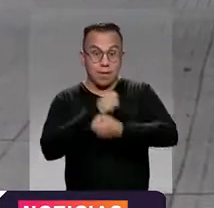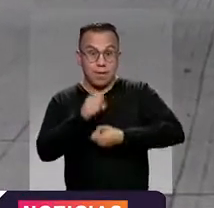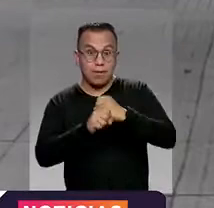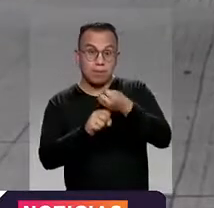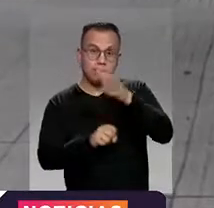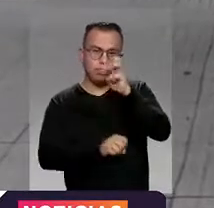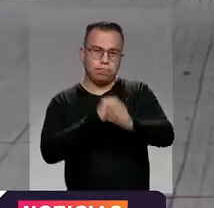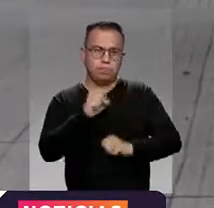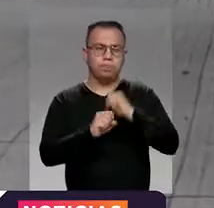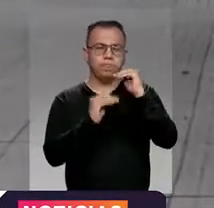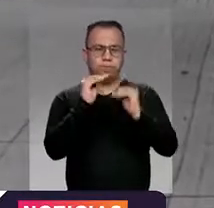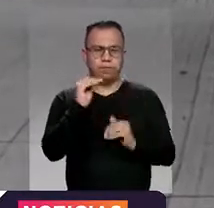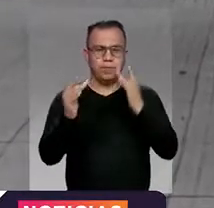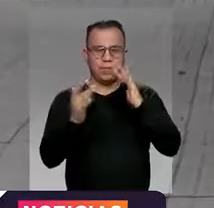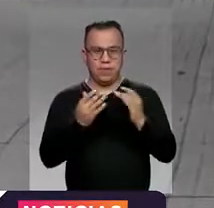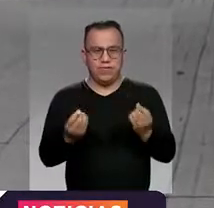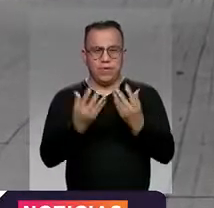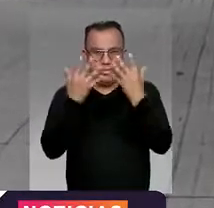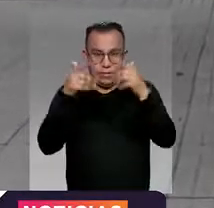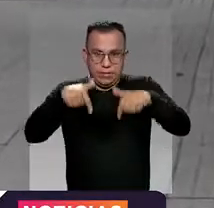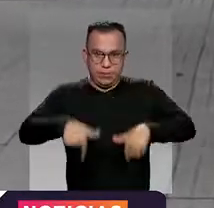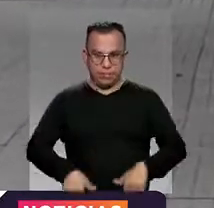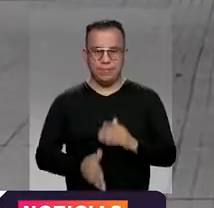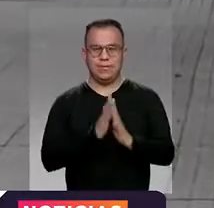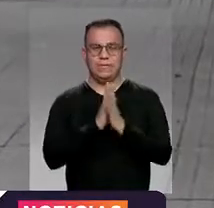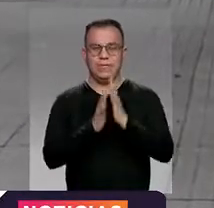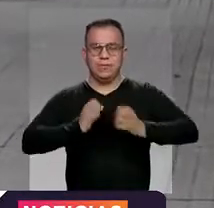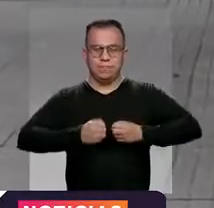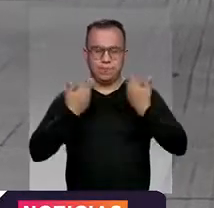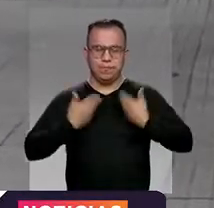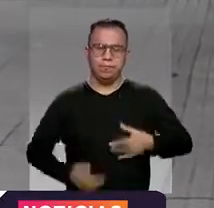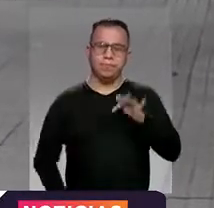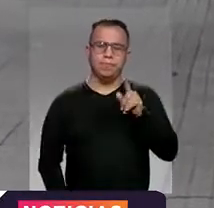a salvo respecto a la infección. Desde el centro de la ciudad, Tatiana Sanabria, Noticias Capital.